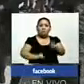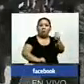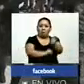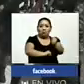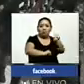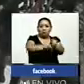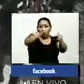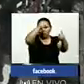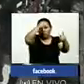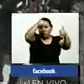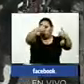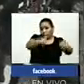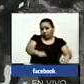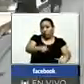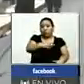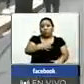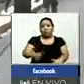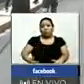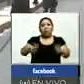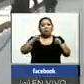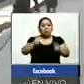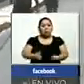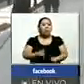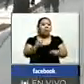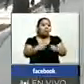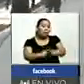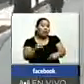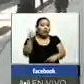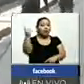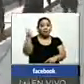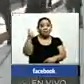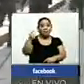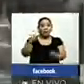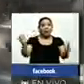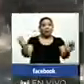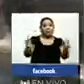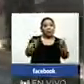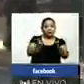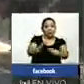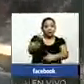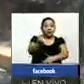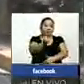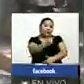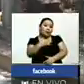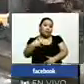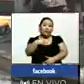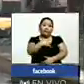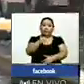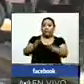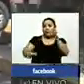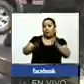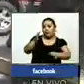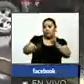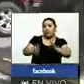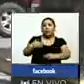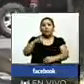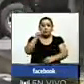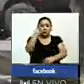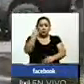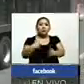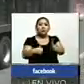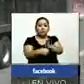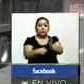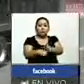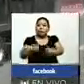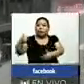el Ejecutivo, pese a que no se ha reunido con las autoridades del Gabinete de Justicia y Seguridad. Pereira manifiesta que como